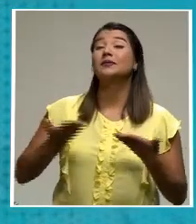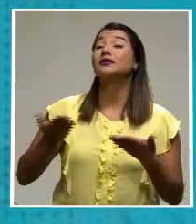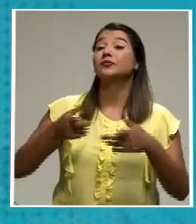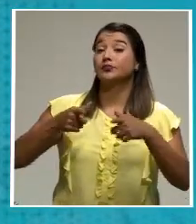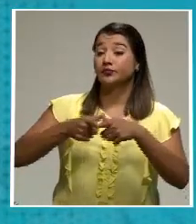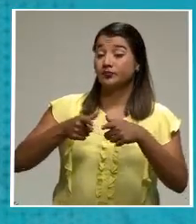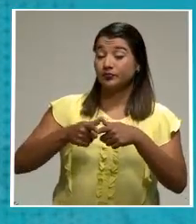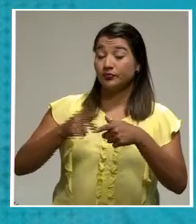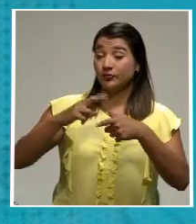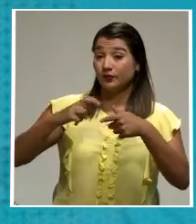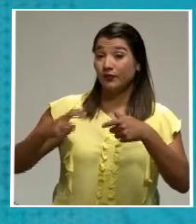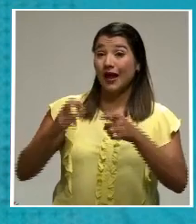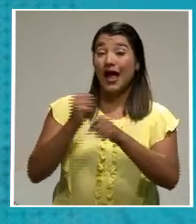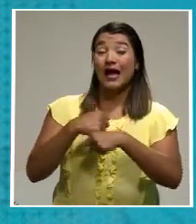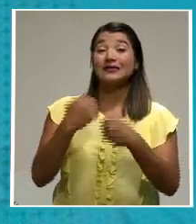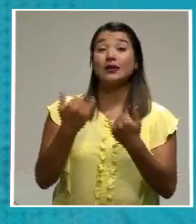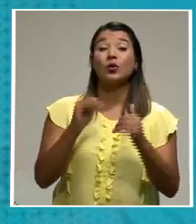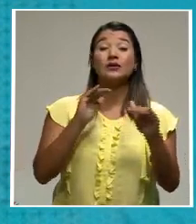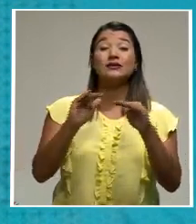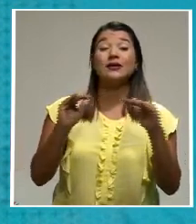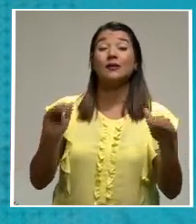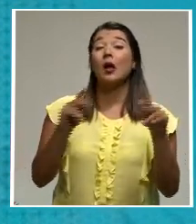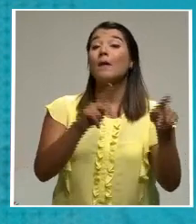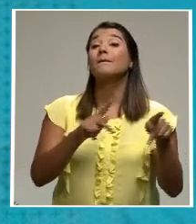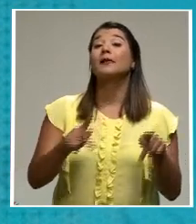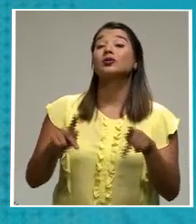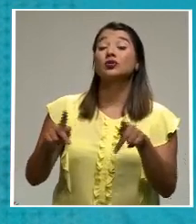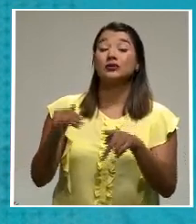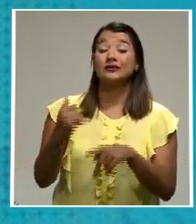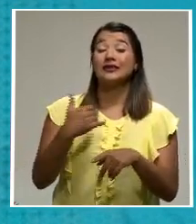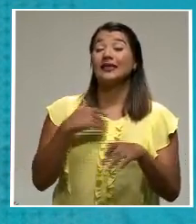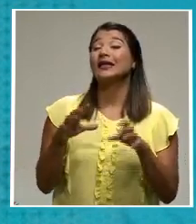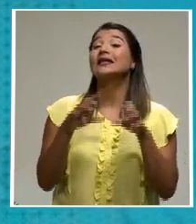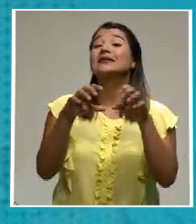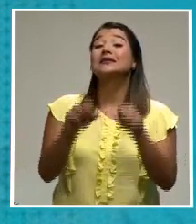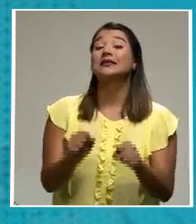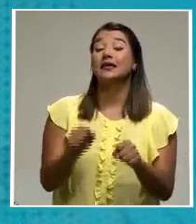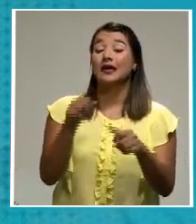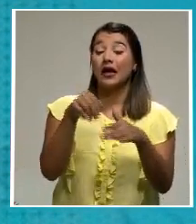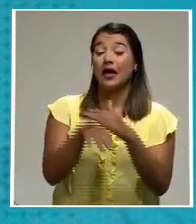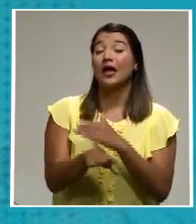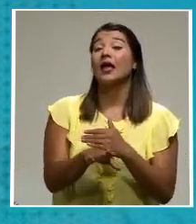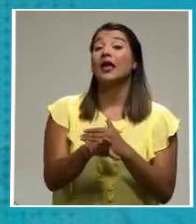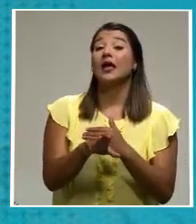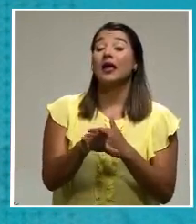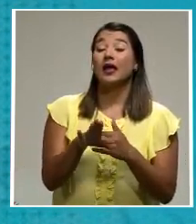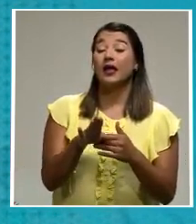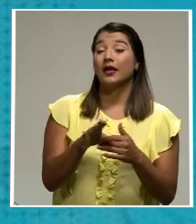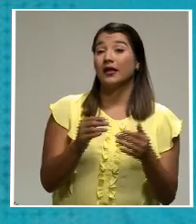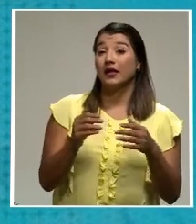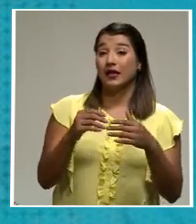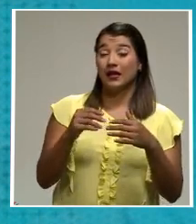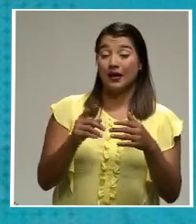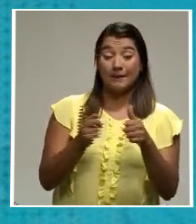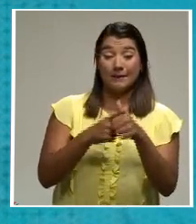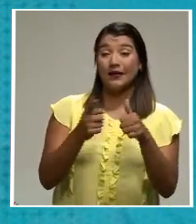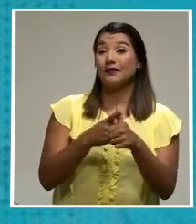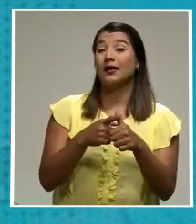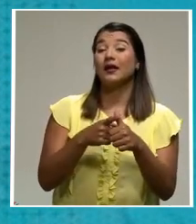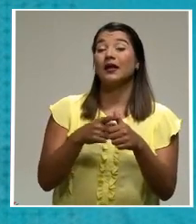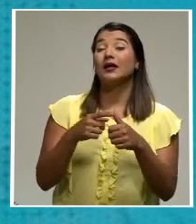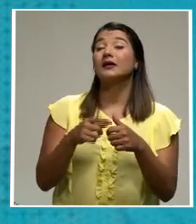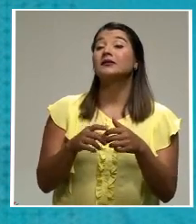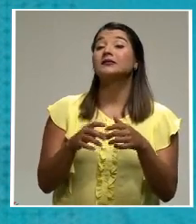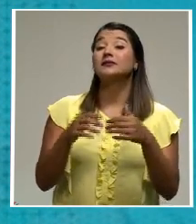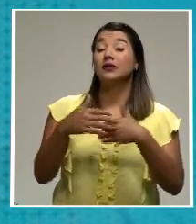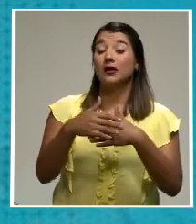un llamado a las pacientes que tienen cita en las consultas de ginecología oncológica, en las consultas de posoperado